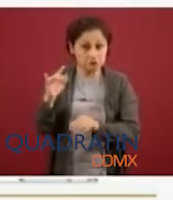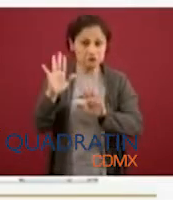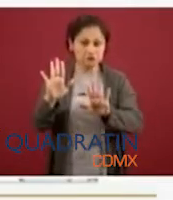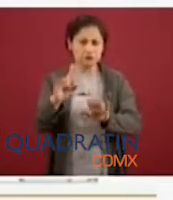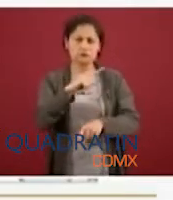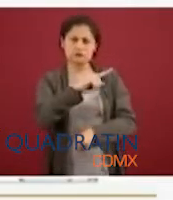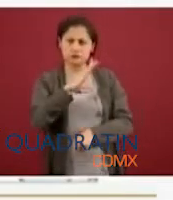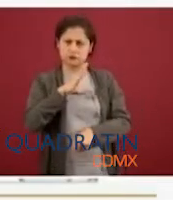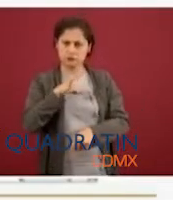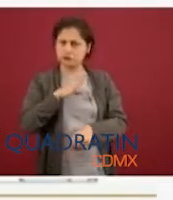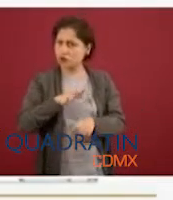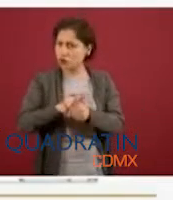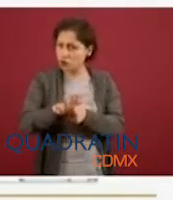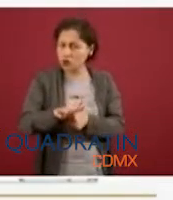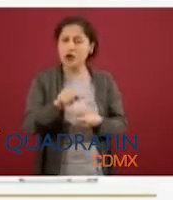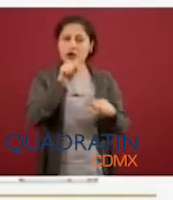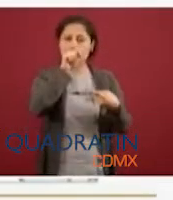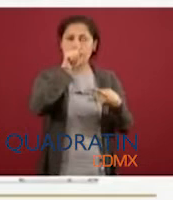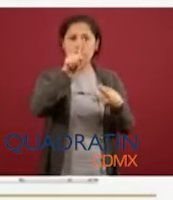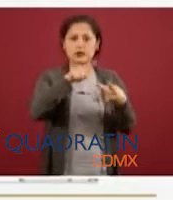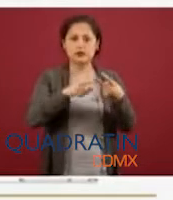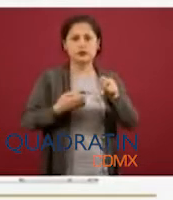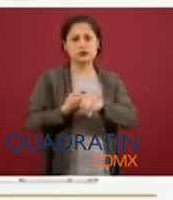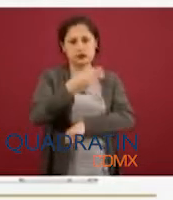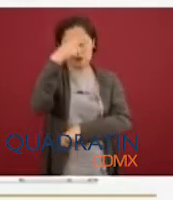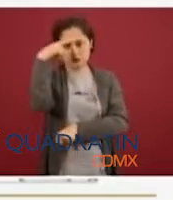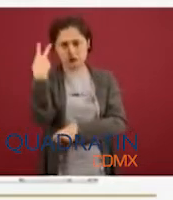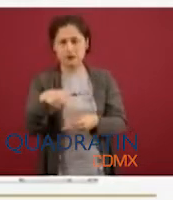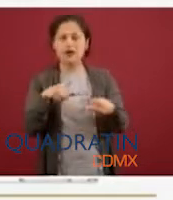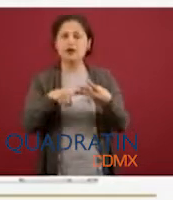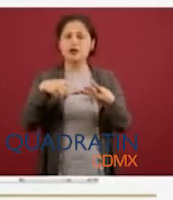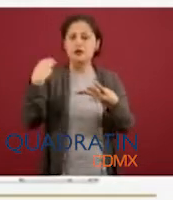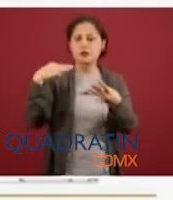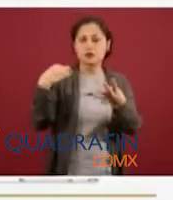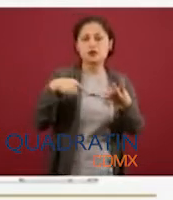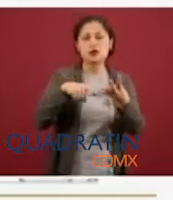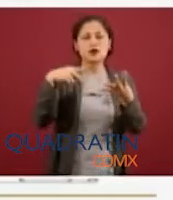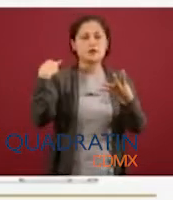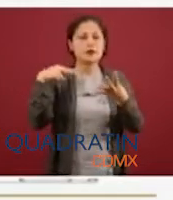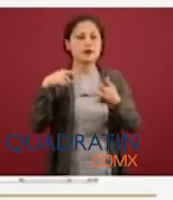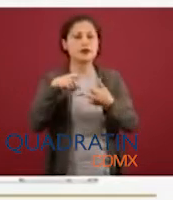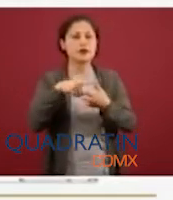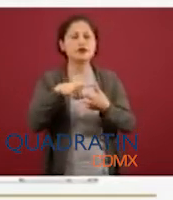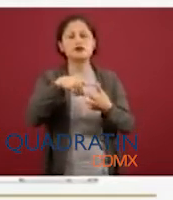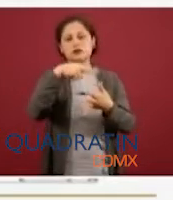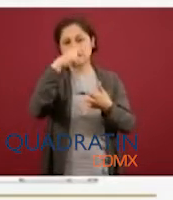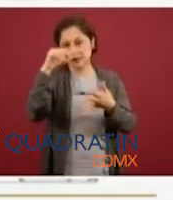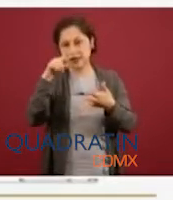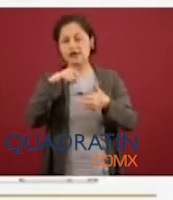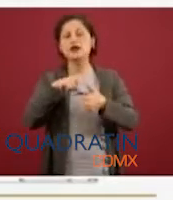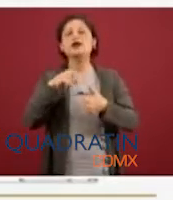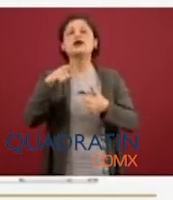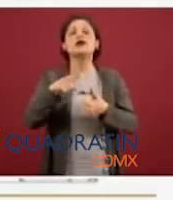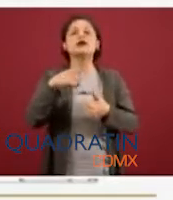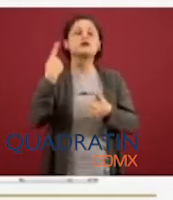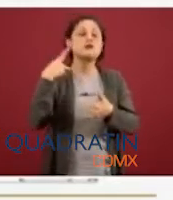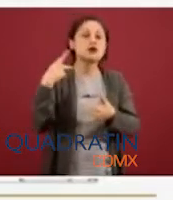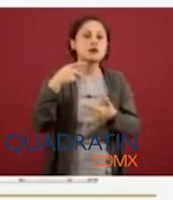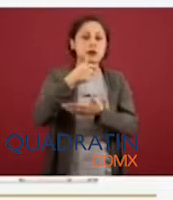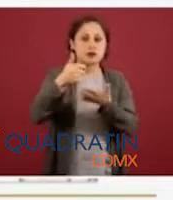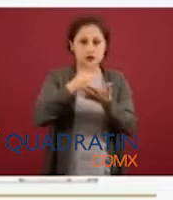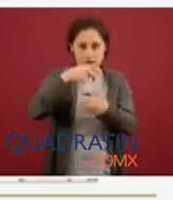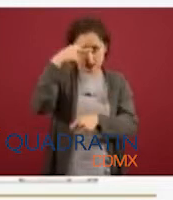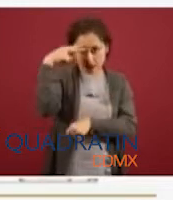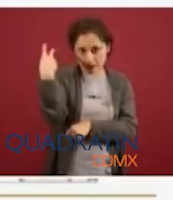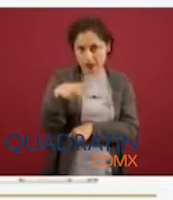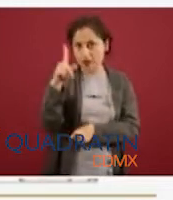estados: Jalisco, Estado de México, Michoacán, Veracruz, Nayarit, Puebla, la Ciudad de México, Baja California,